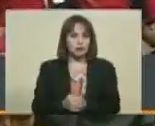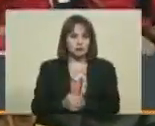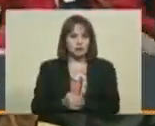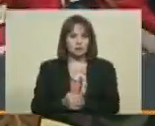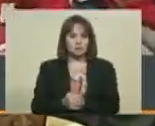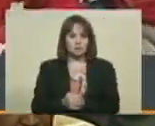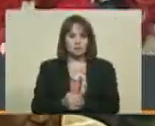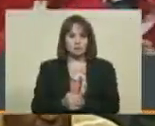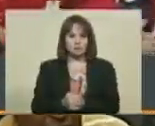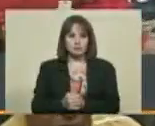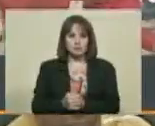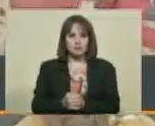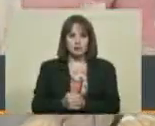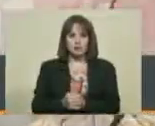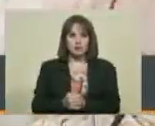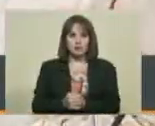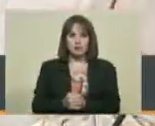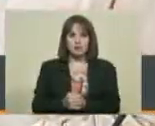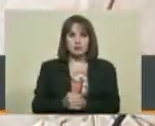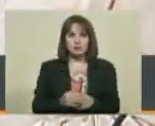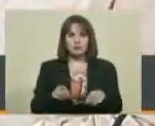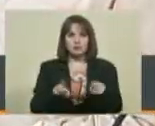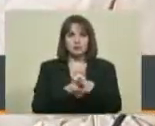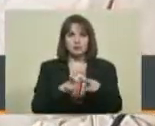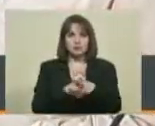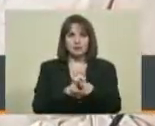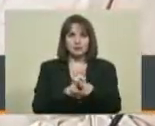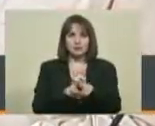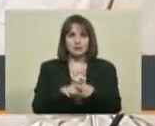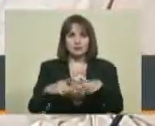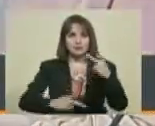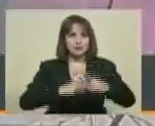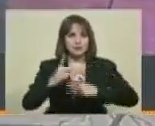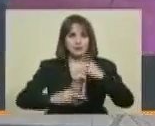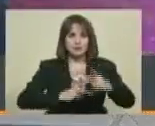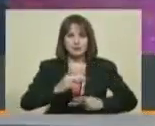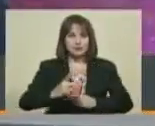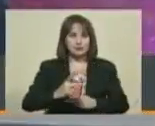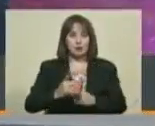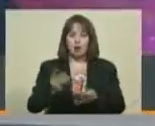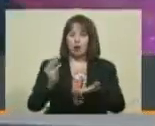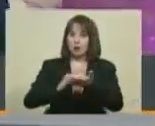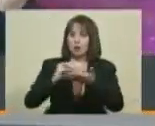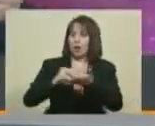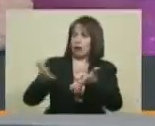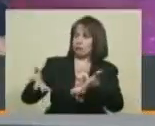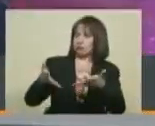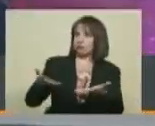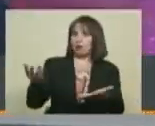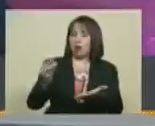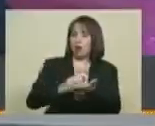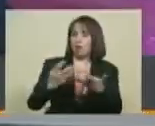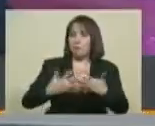franca recuperación productiva de nuestra PDVSA para volver a colocarla como una